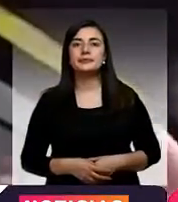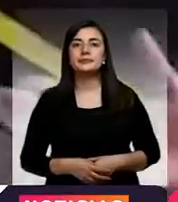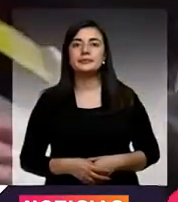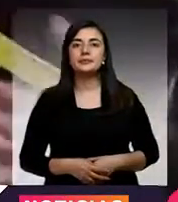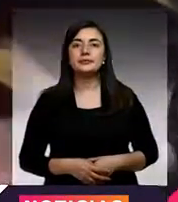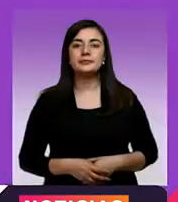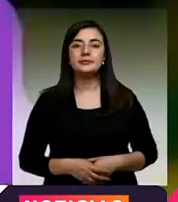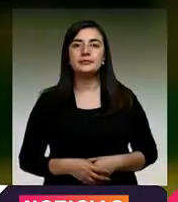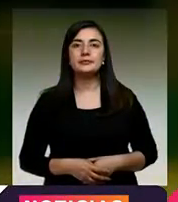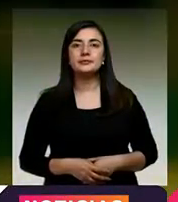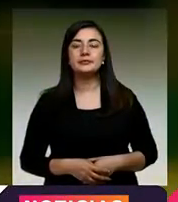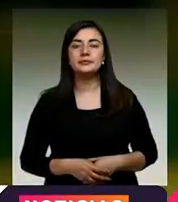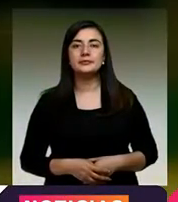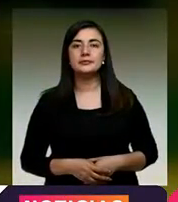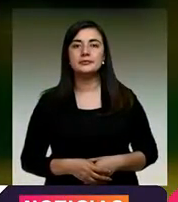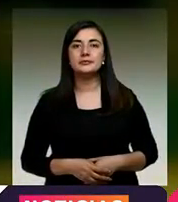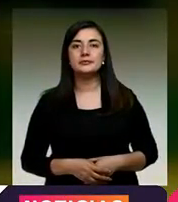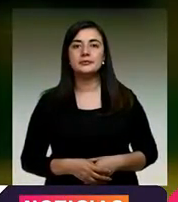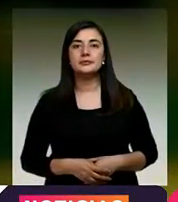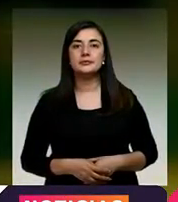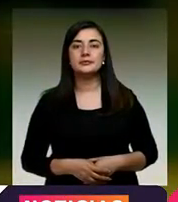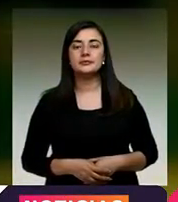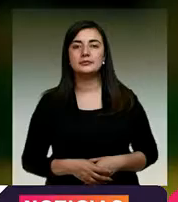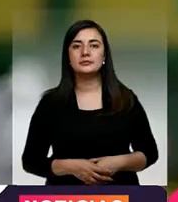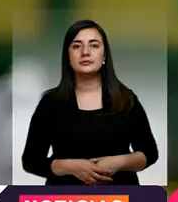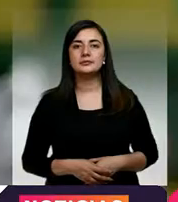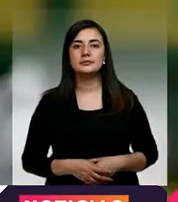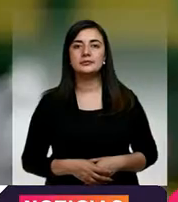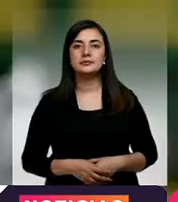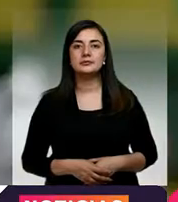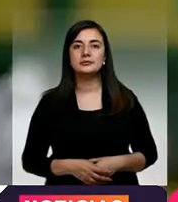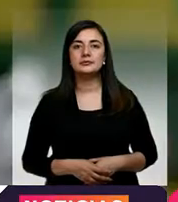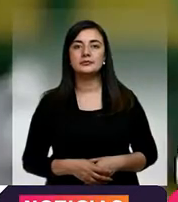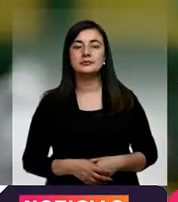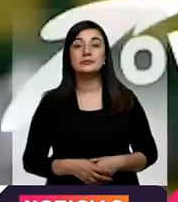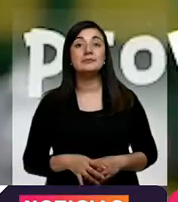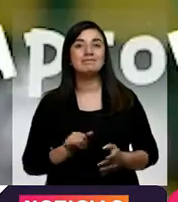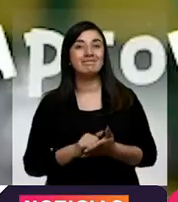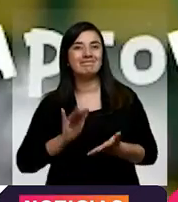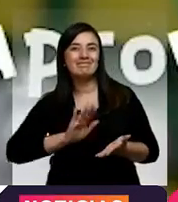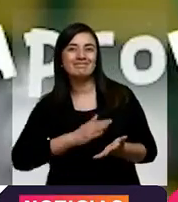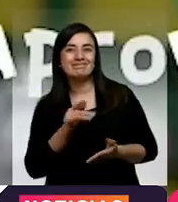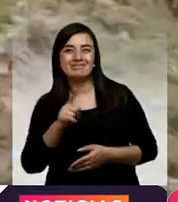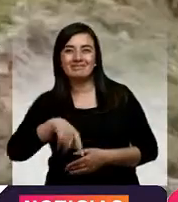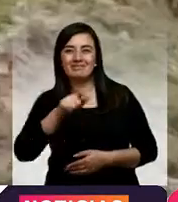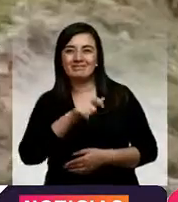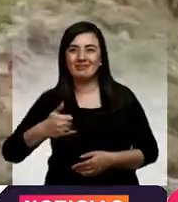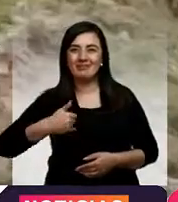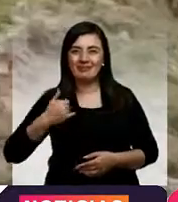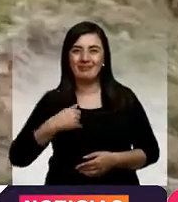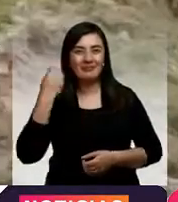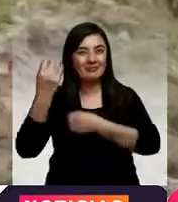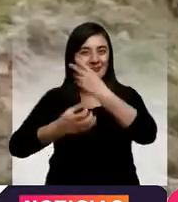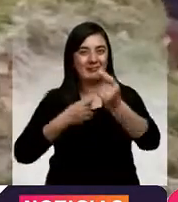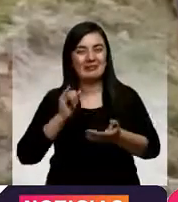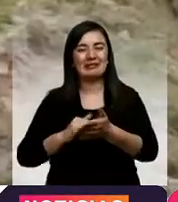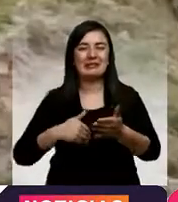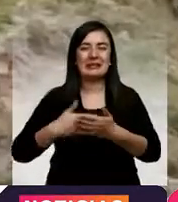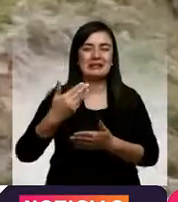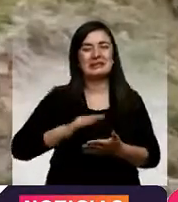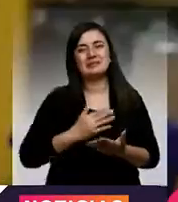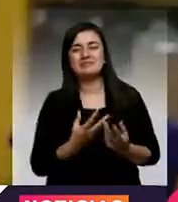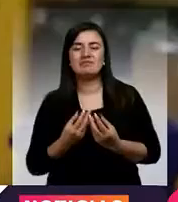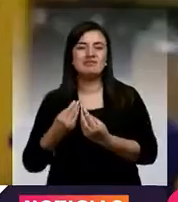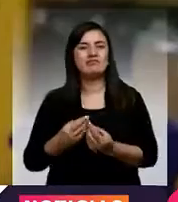para cambiar, la basura no es basura. Con esta canción, los jóvenes del programa CREA inician una cruzada por la ciudad